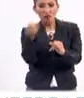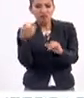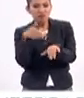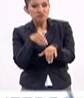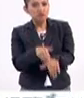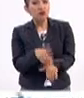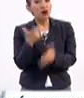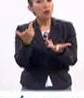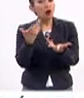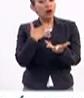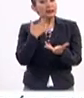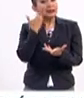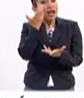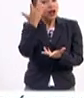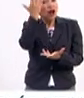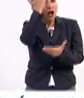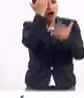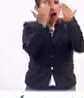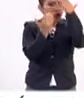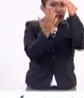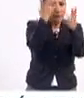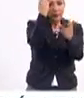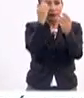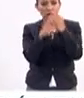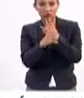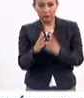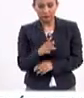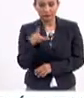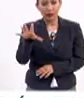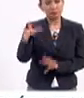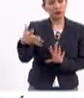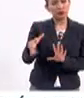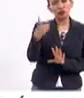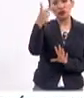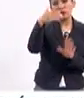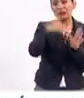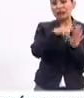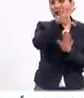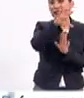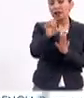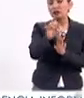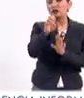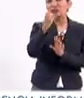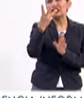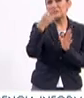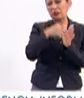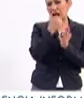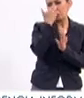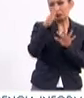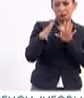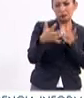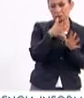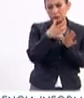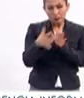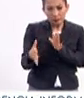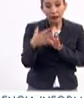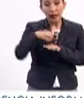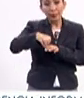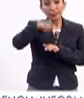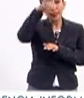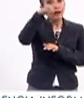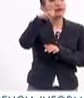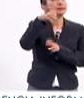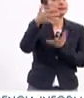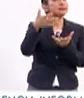disciplinado, con sed de conocimientos. Tenemos alrededor de 2.500, 3.000 alumnos en